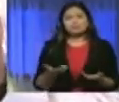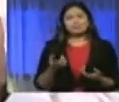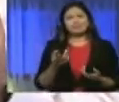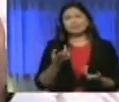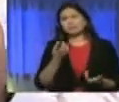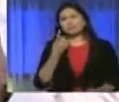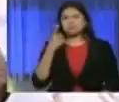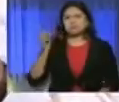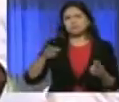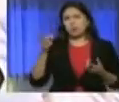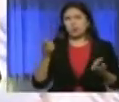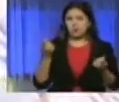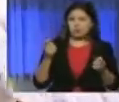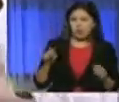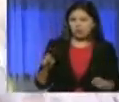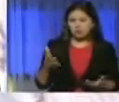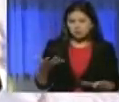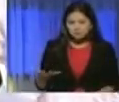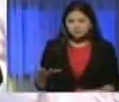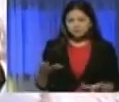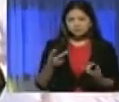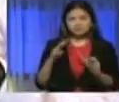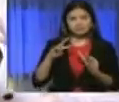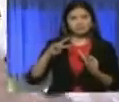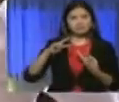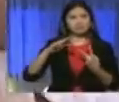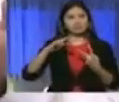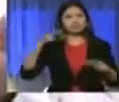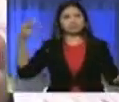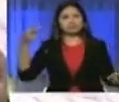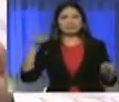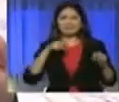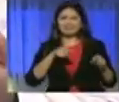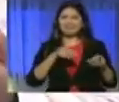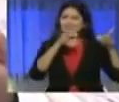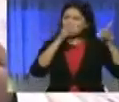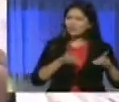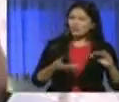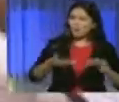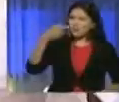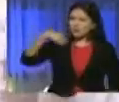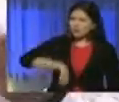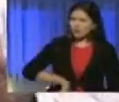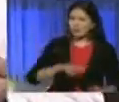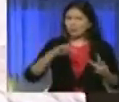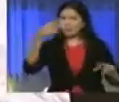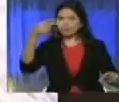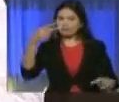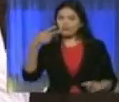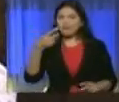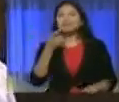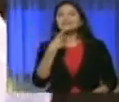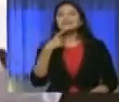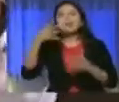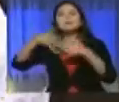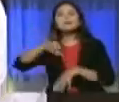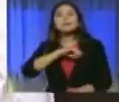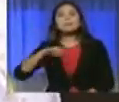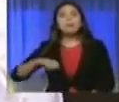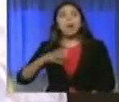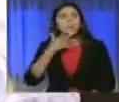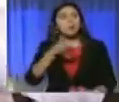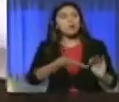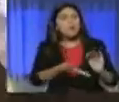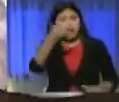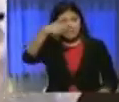yo, intenta ser desvirtuada haciendo afirmaciones como las que hace fe de cámaras en relación a que si se aumenta el